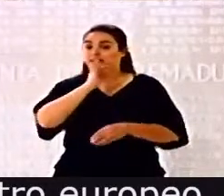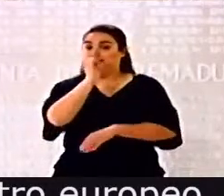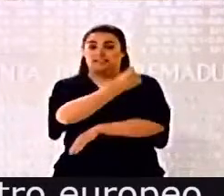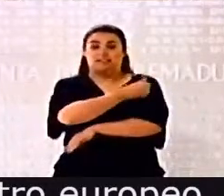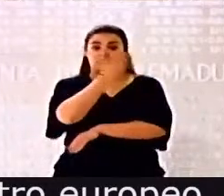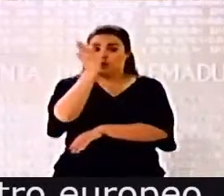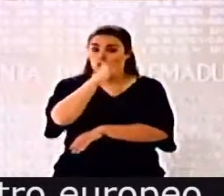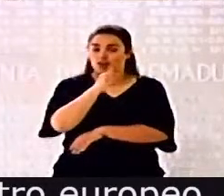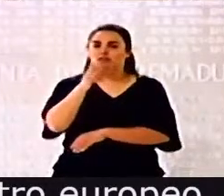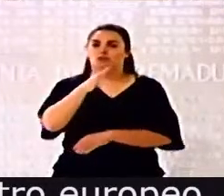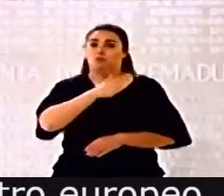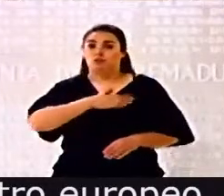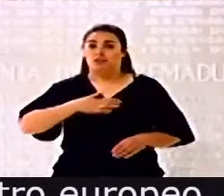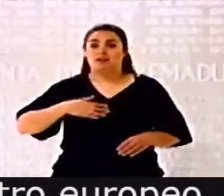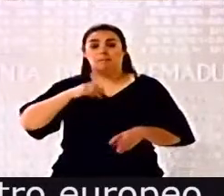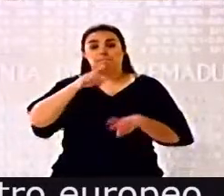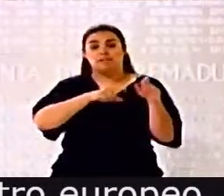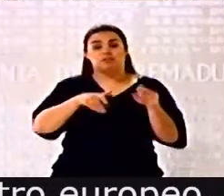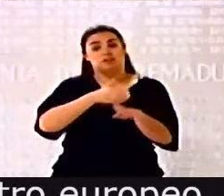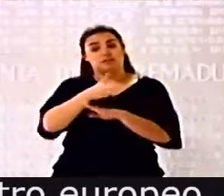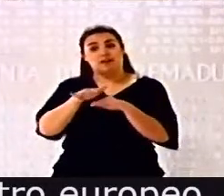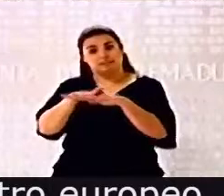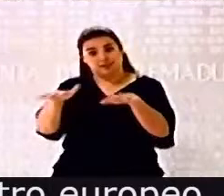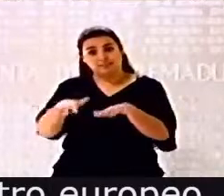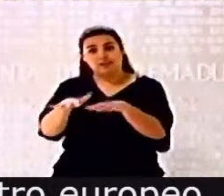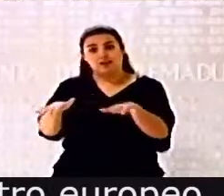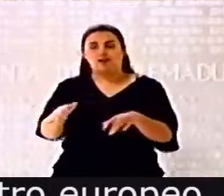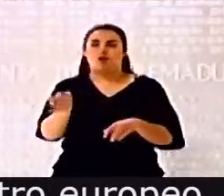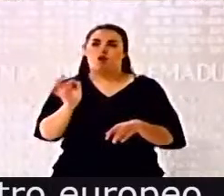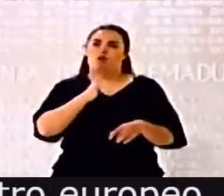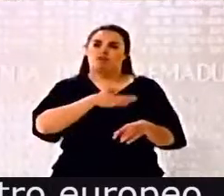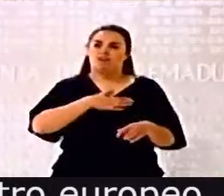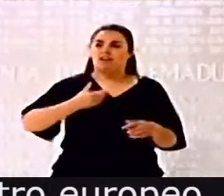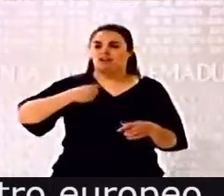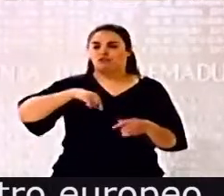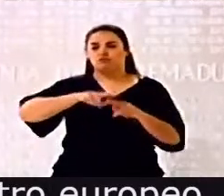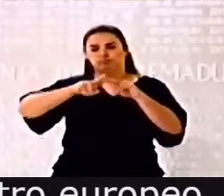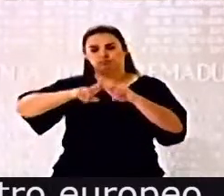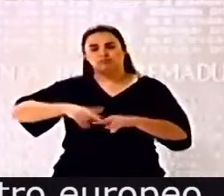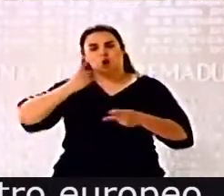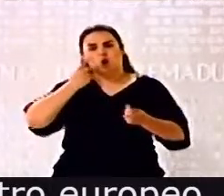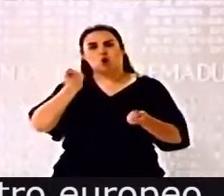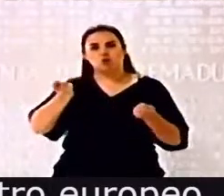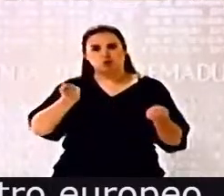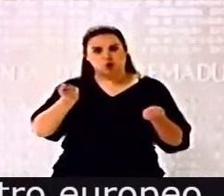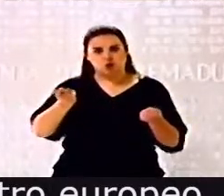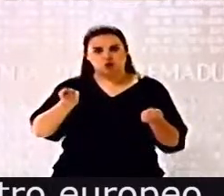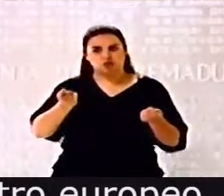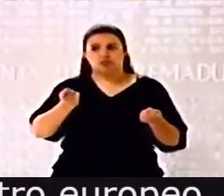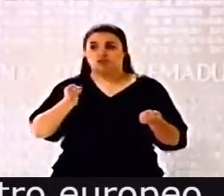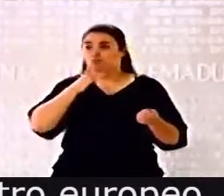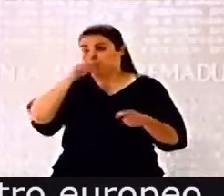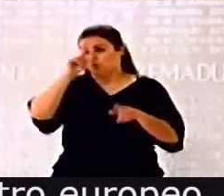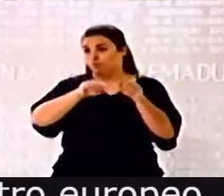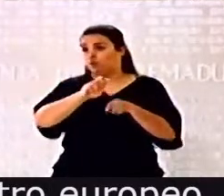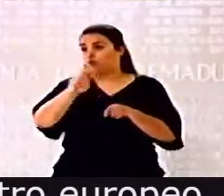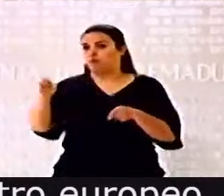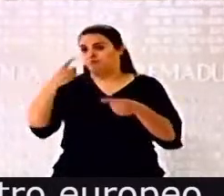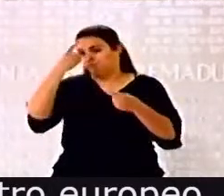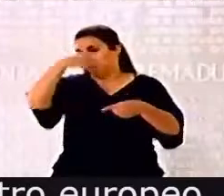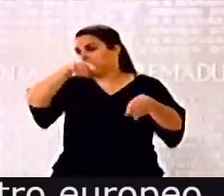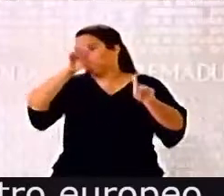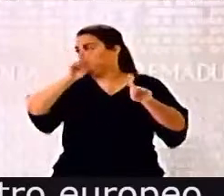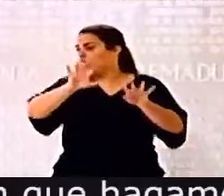y quieren que los vecinos se bañen y quieren que nosotros le hagamos el seguimiento, porque otra opción es que ellos hagan el